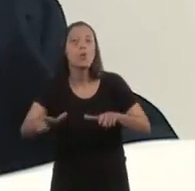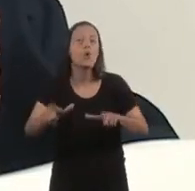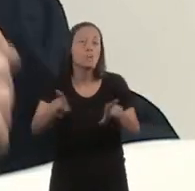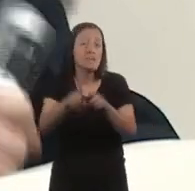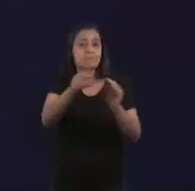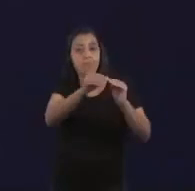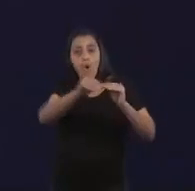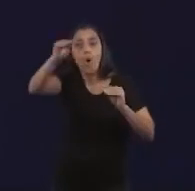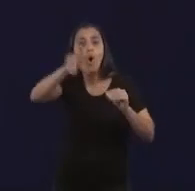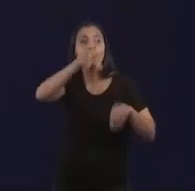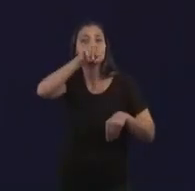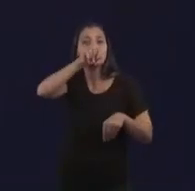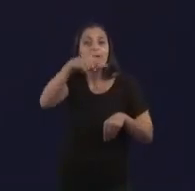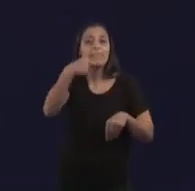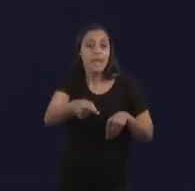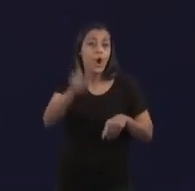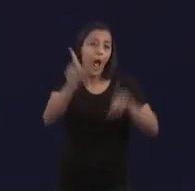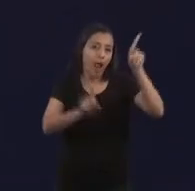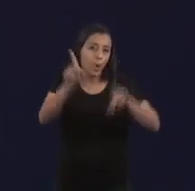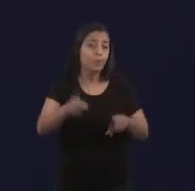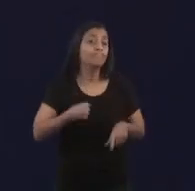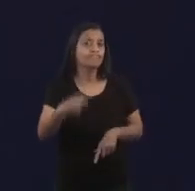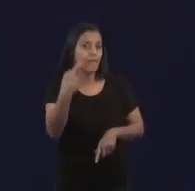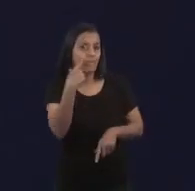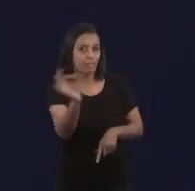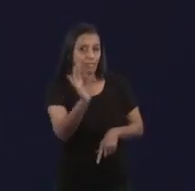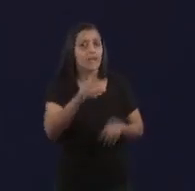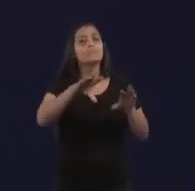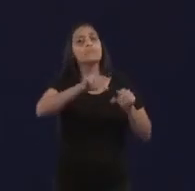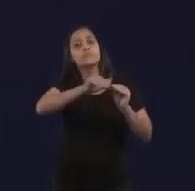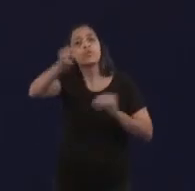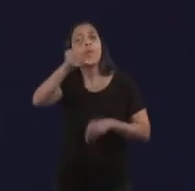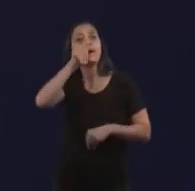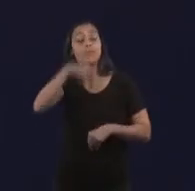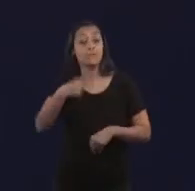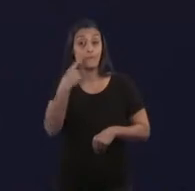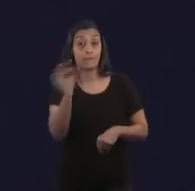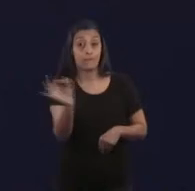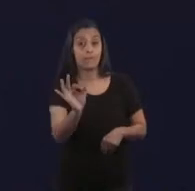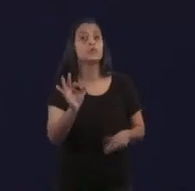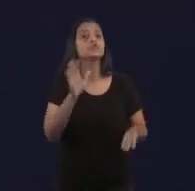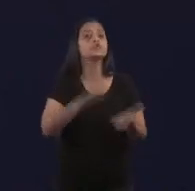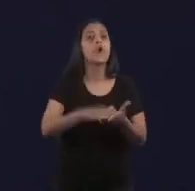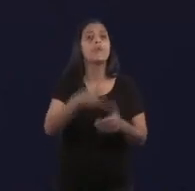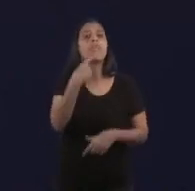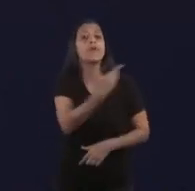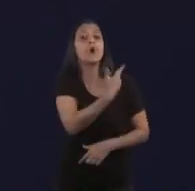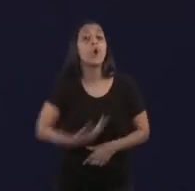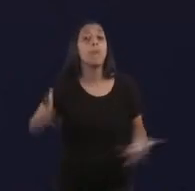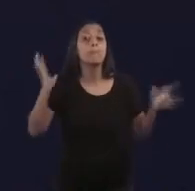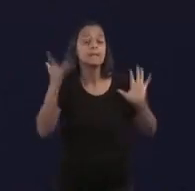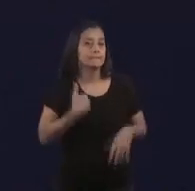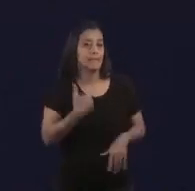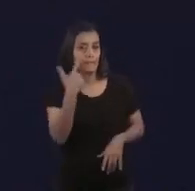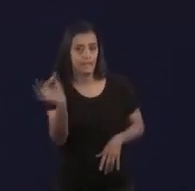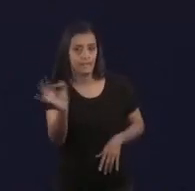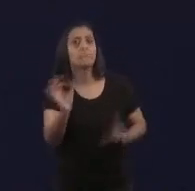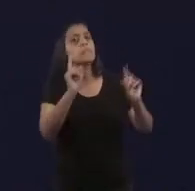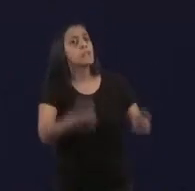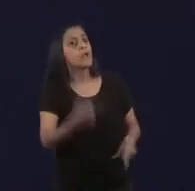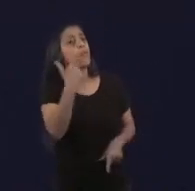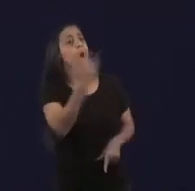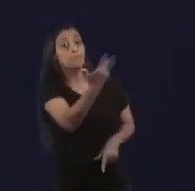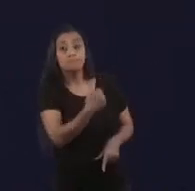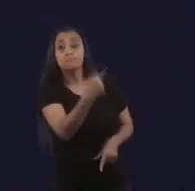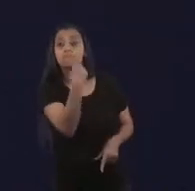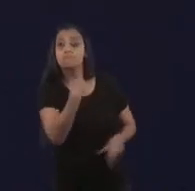Lanari? No, la verdad es que no lo leí el tuit, pero digamos, te tomo, digamos,